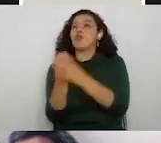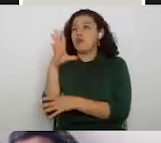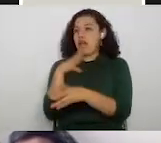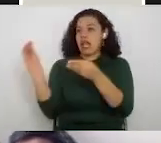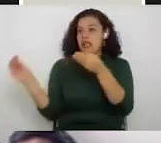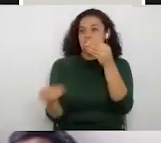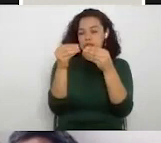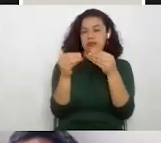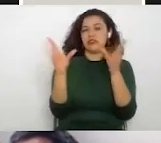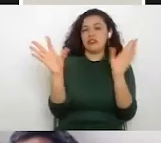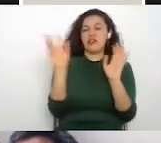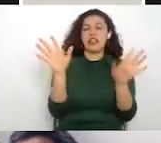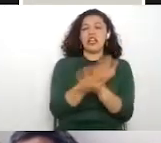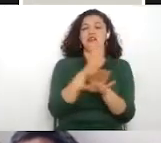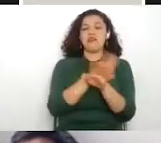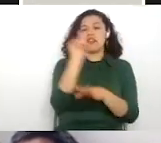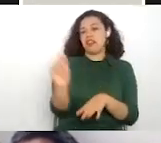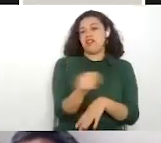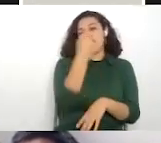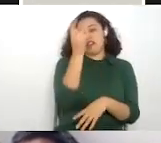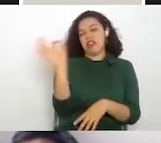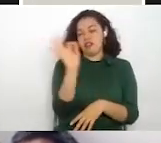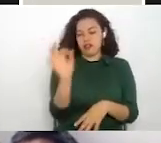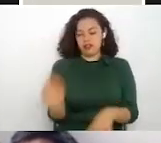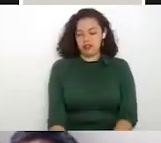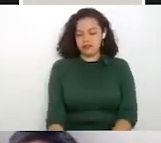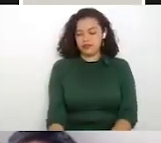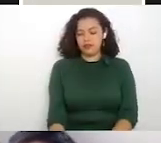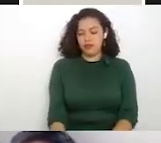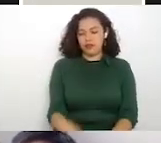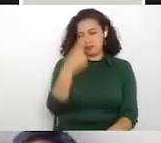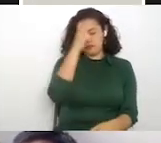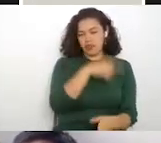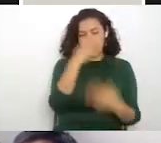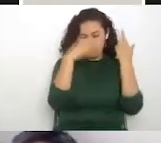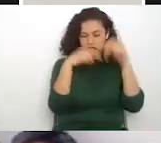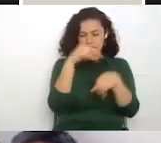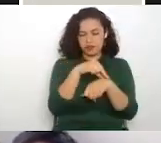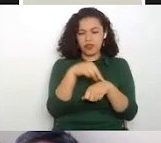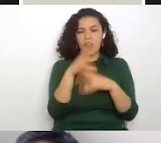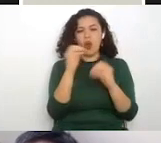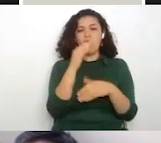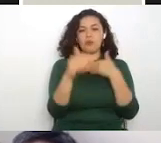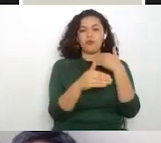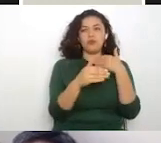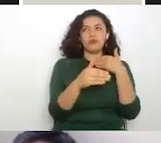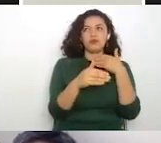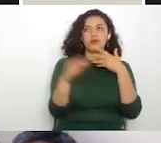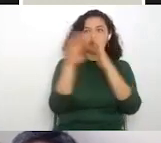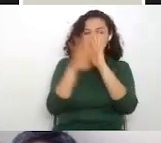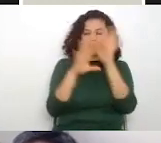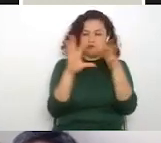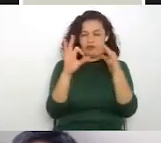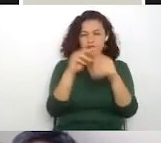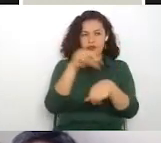por cambios tecnológicos, ¿no? En una valoración médica o en un procedimiento médico donde a lo mejor